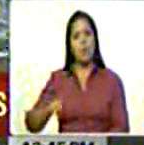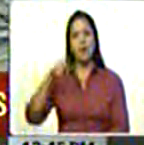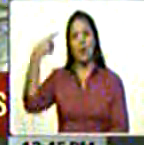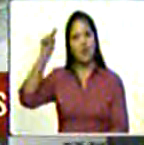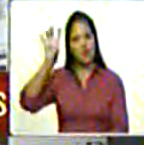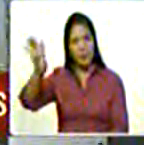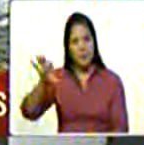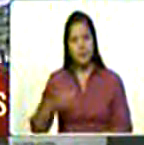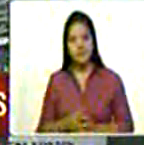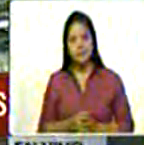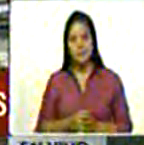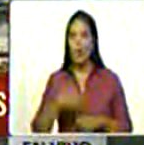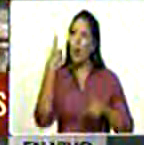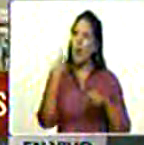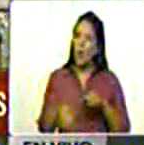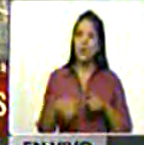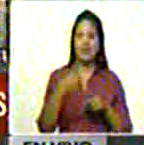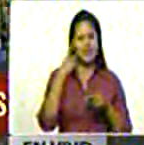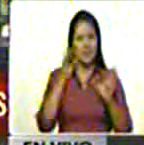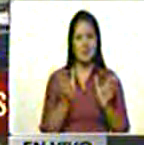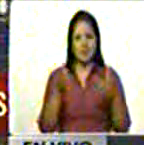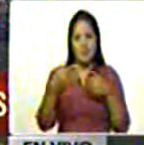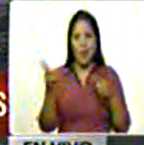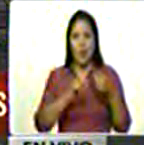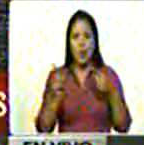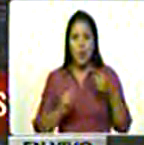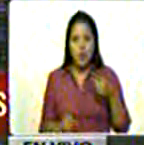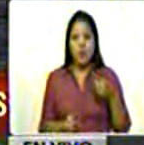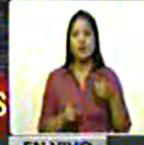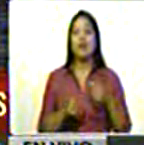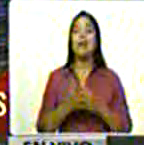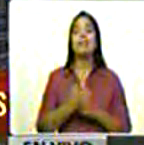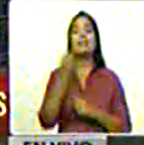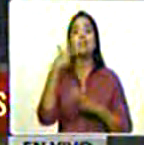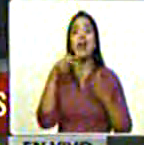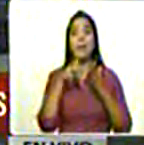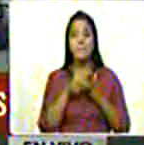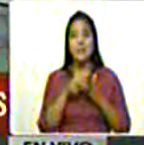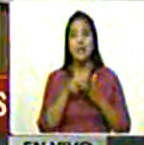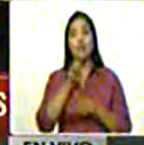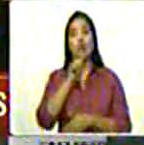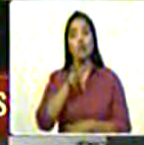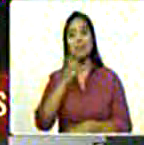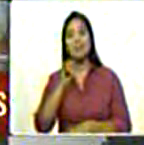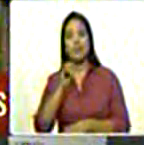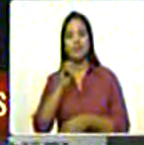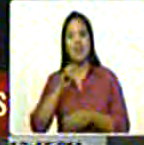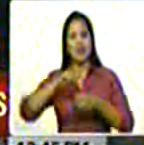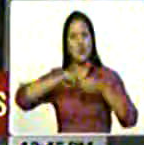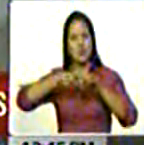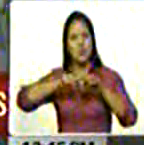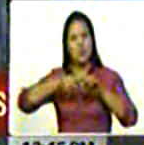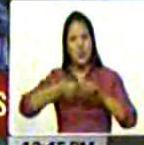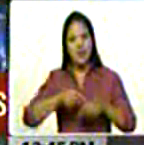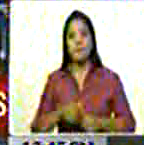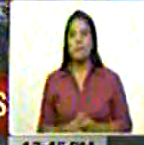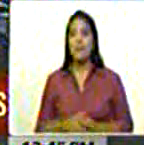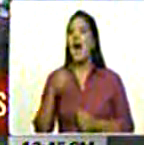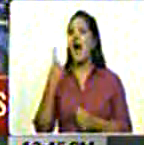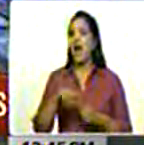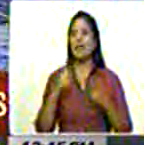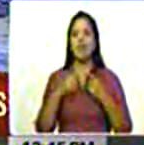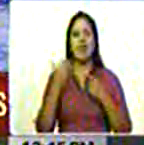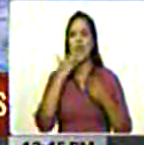2.140 acumuladores de carga, baterías, 3.203 rolineras, 730 crucetas, hay